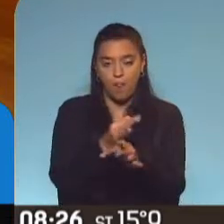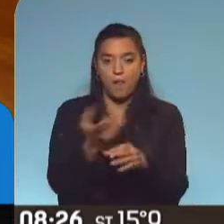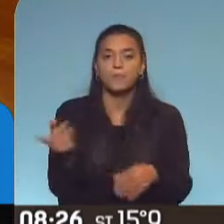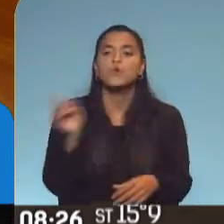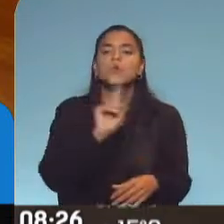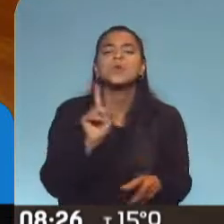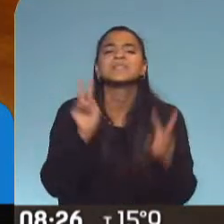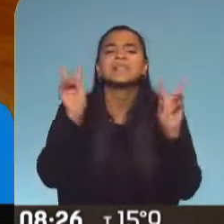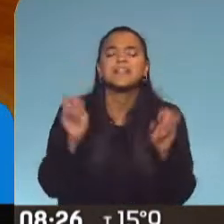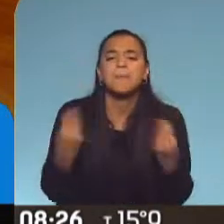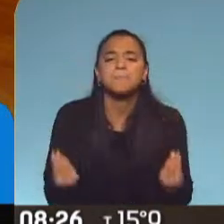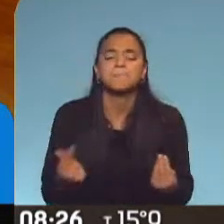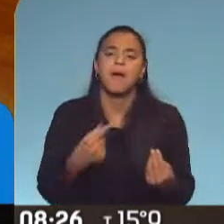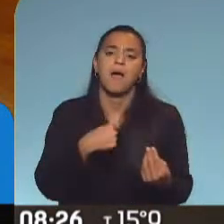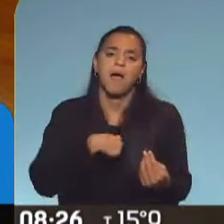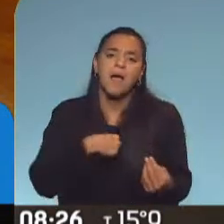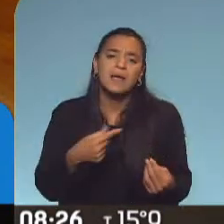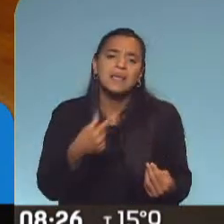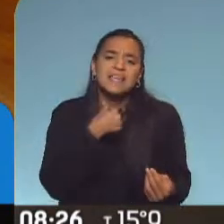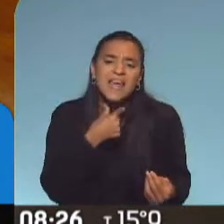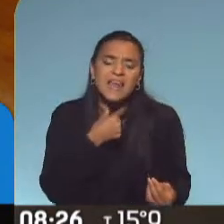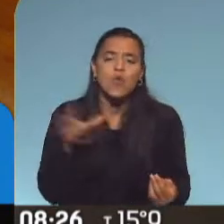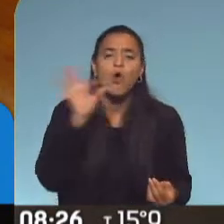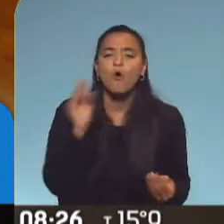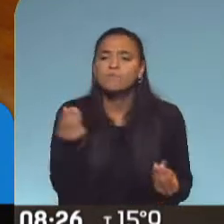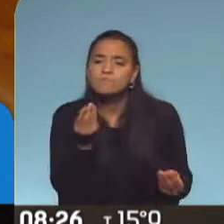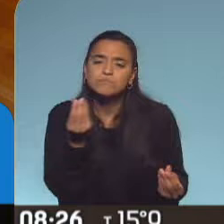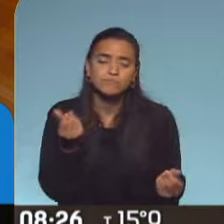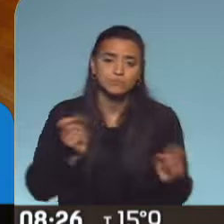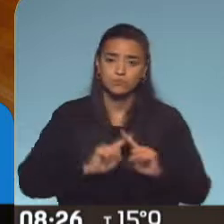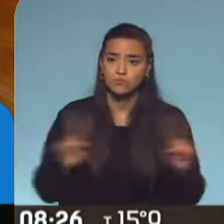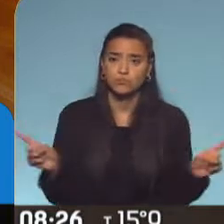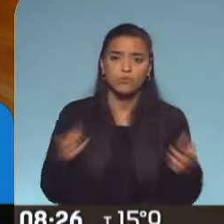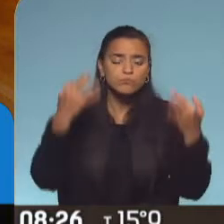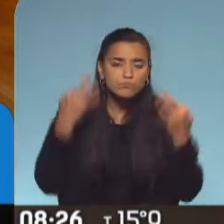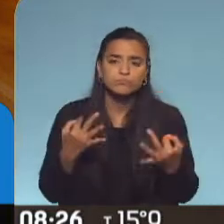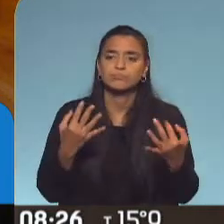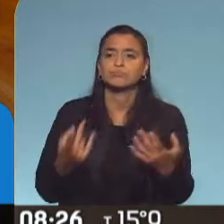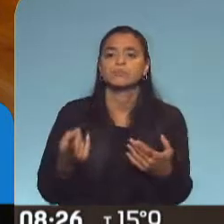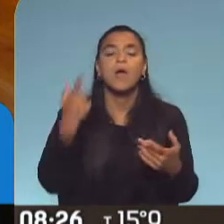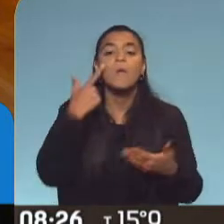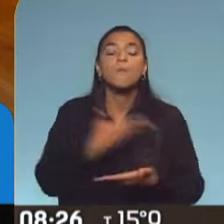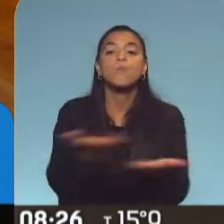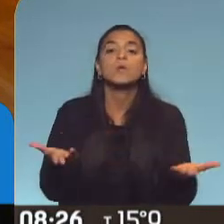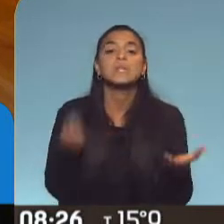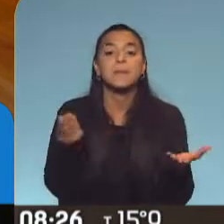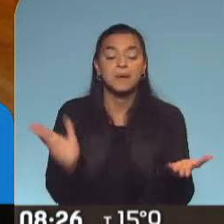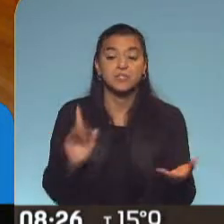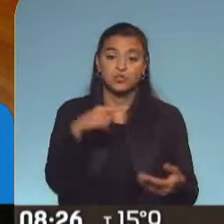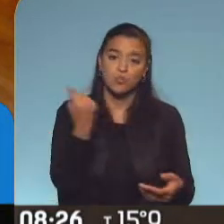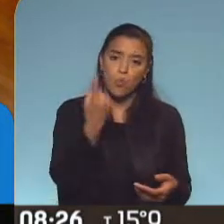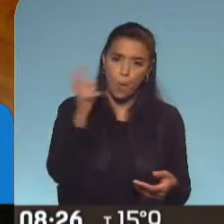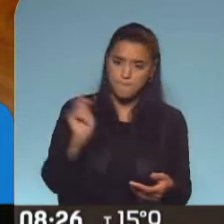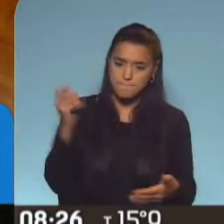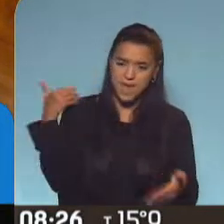una cuestión de querer, no es una cuestión de intuición, es una cuestión de la construcción de la evidencia. Nosotros llevamos entre un